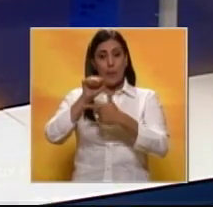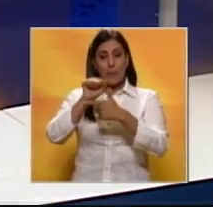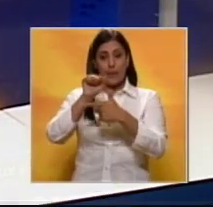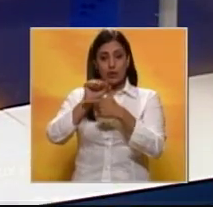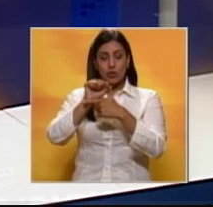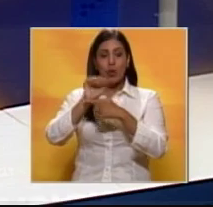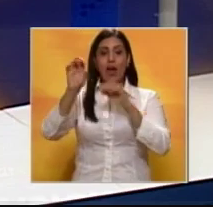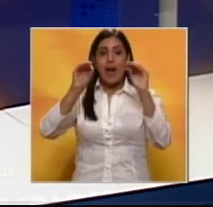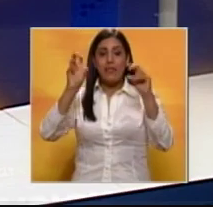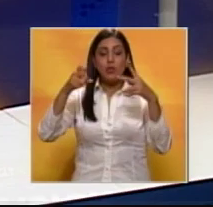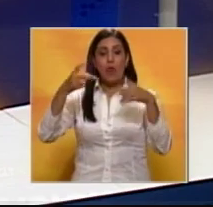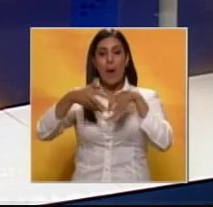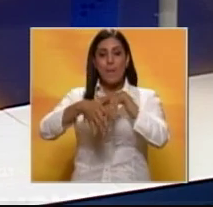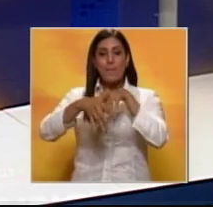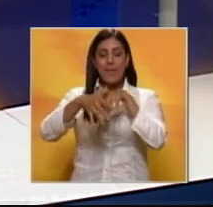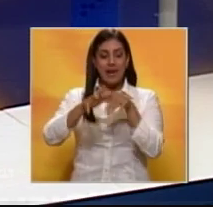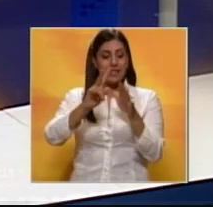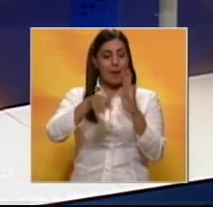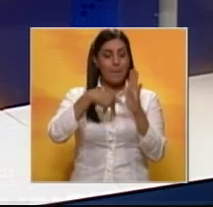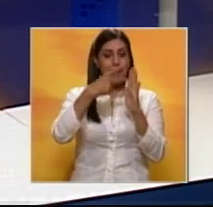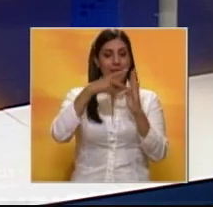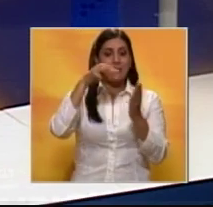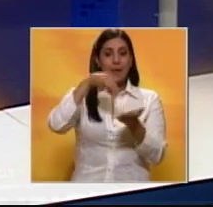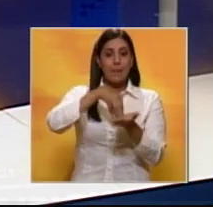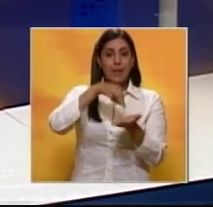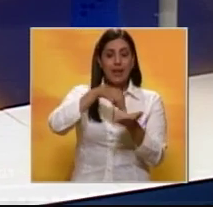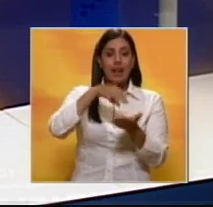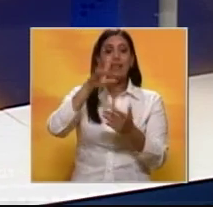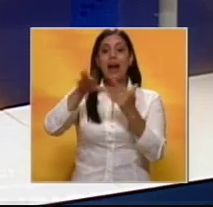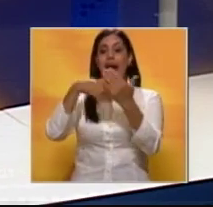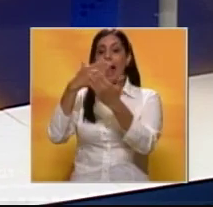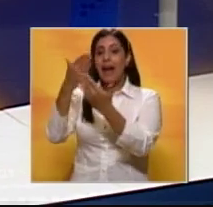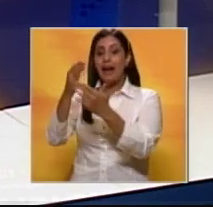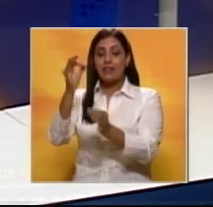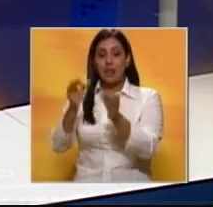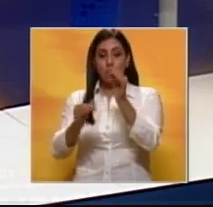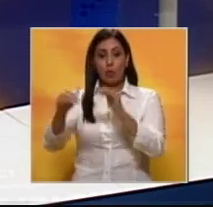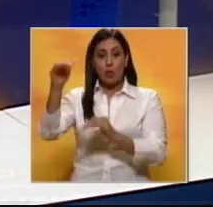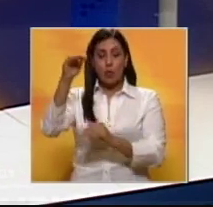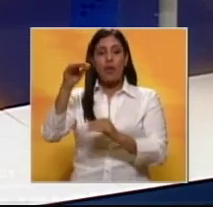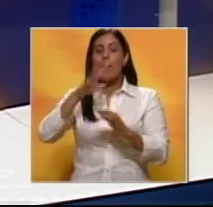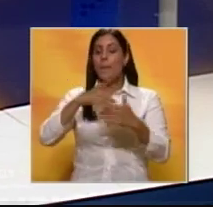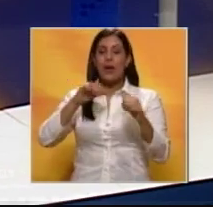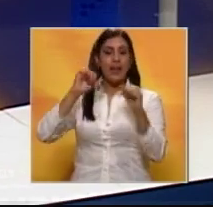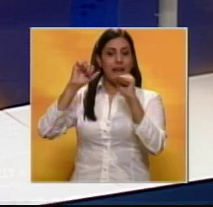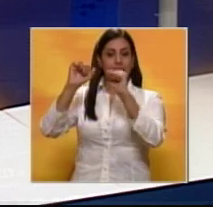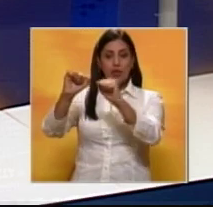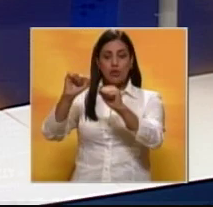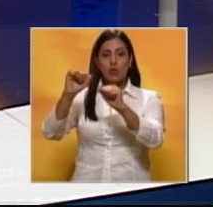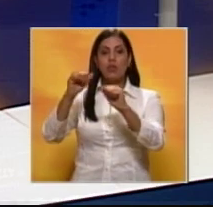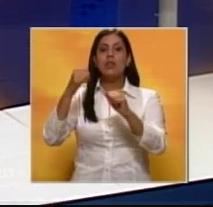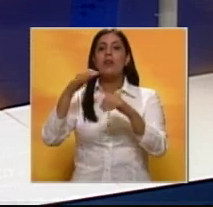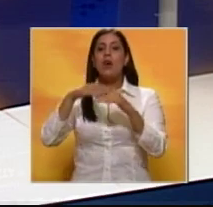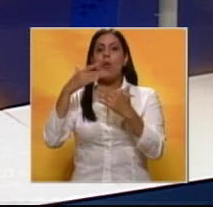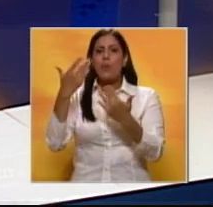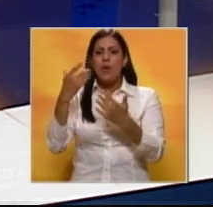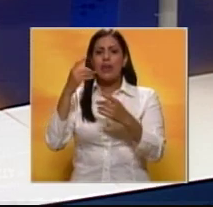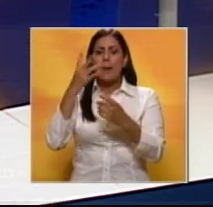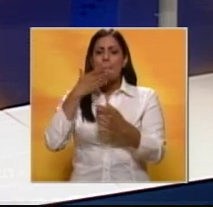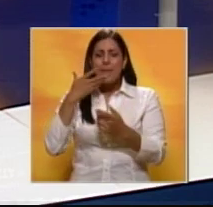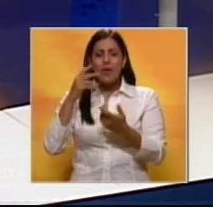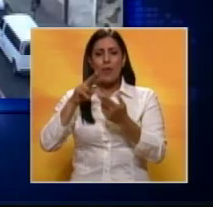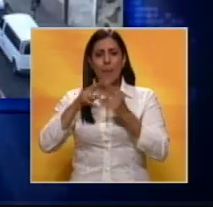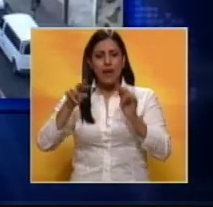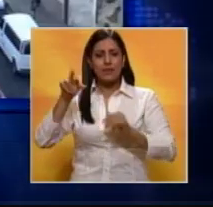de Venezuela convocaron una marcha desde Plaza Miranda hasta el Tribunal Supremo de Justicia en rechazo a la impunidad y por la paz de